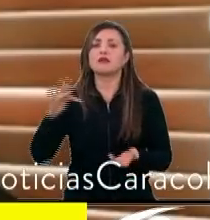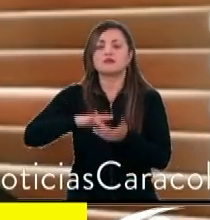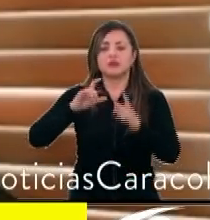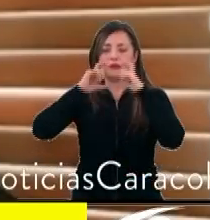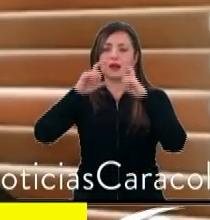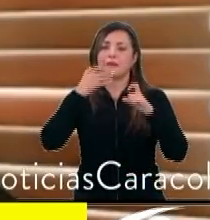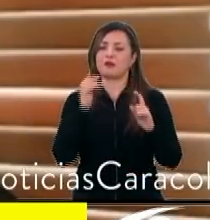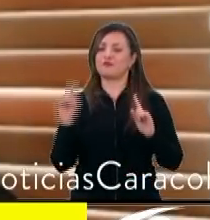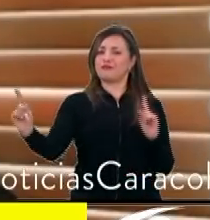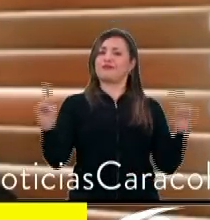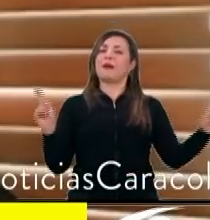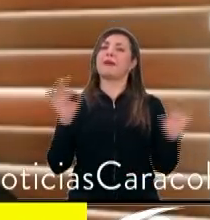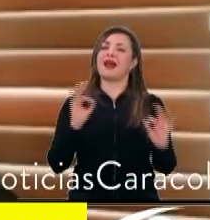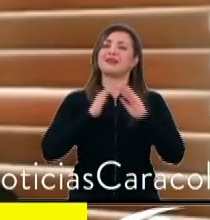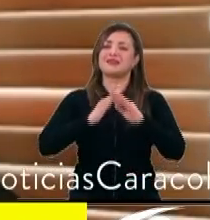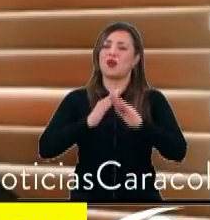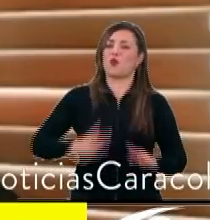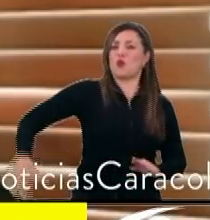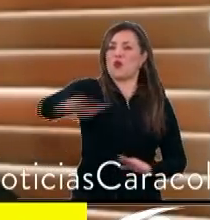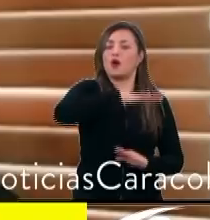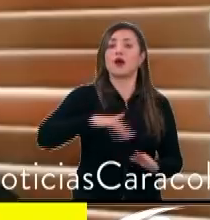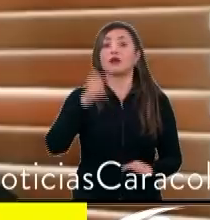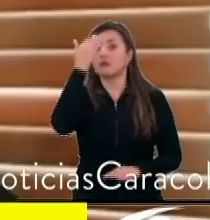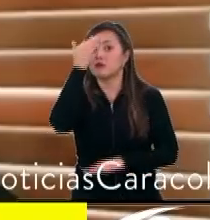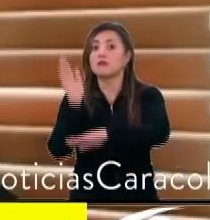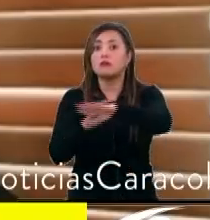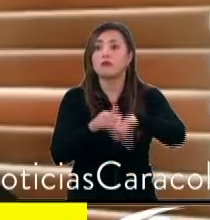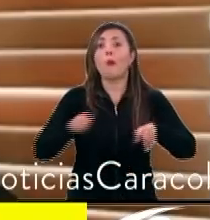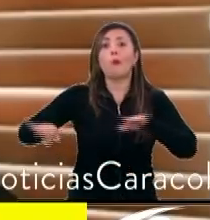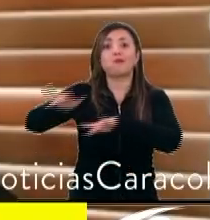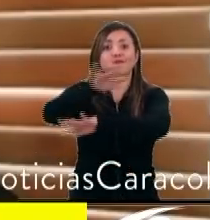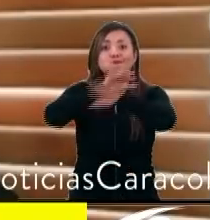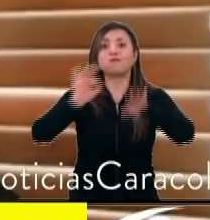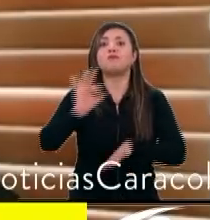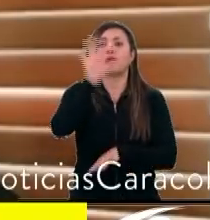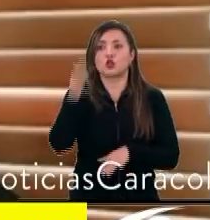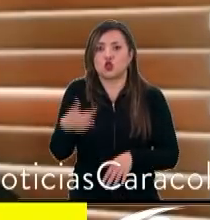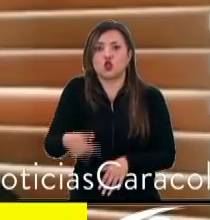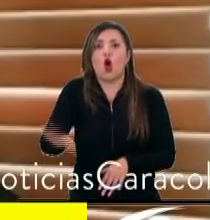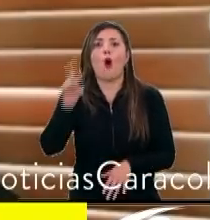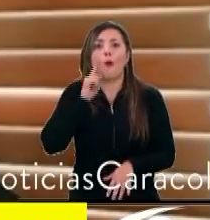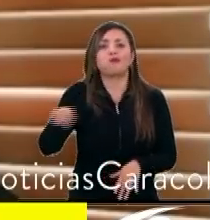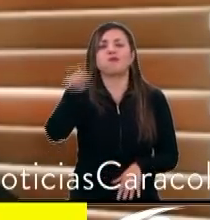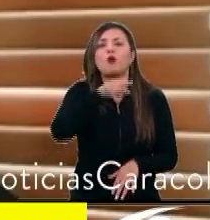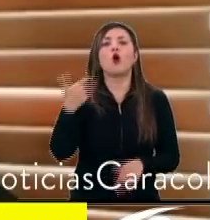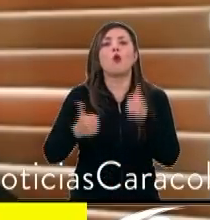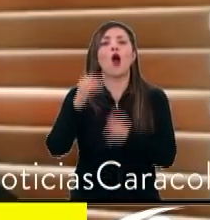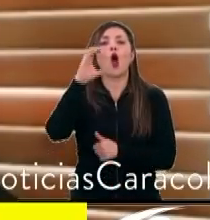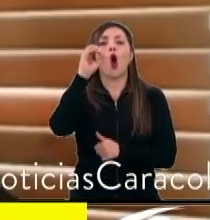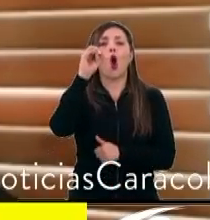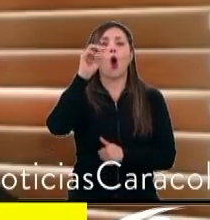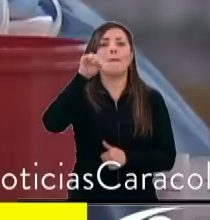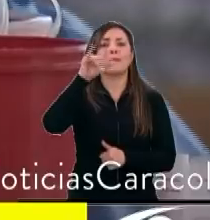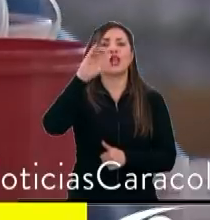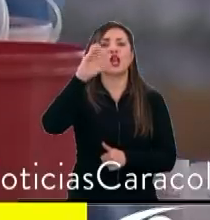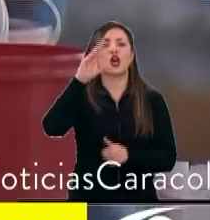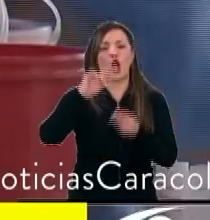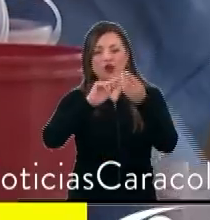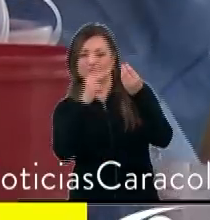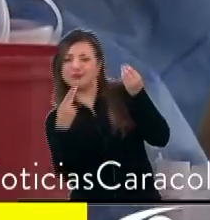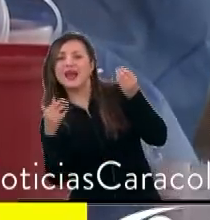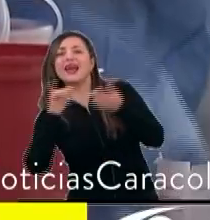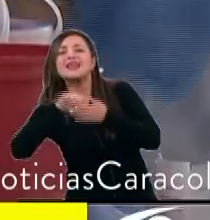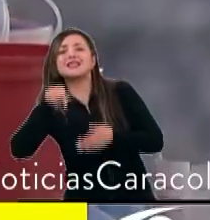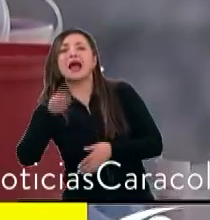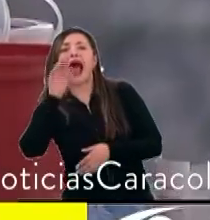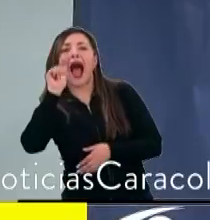por seguridad de todos. Recordemos, en este momento hay una circulación viral activa de variante Omicron BA2 y hay que ser prudentes. La